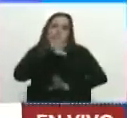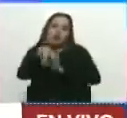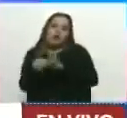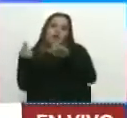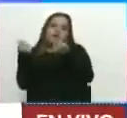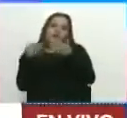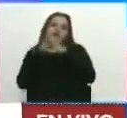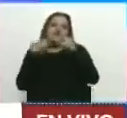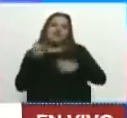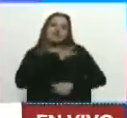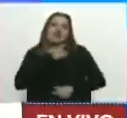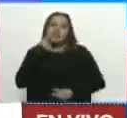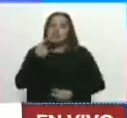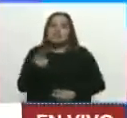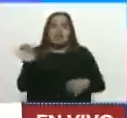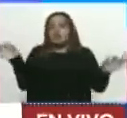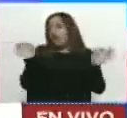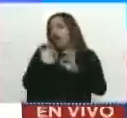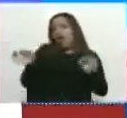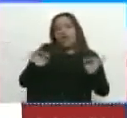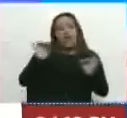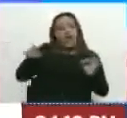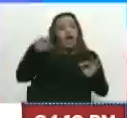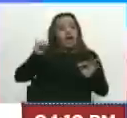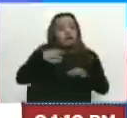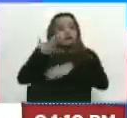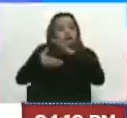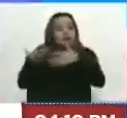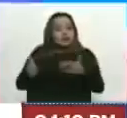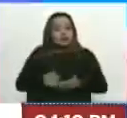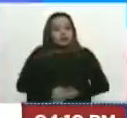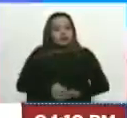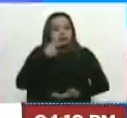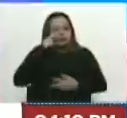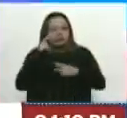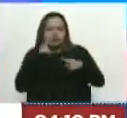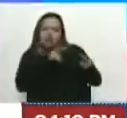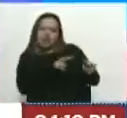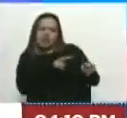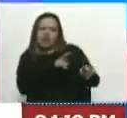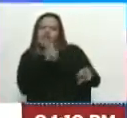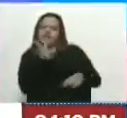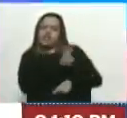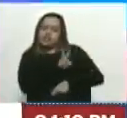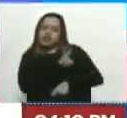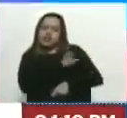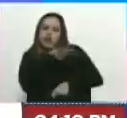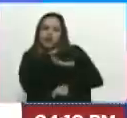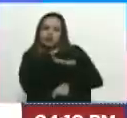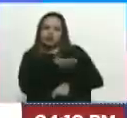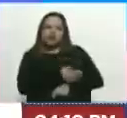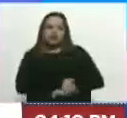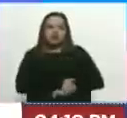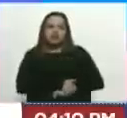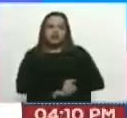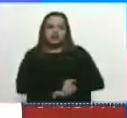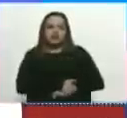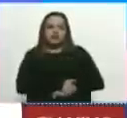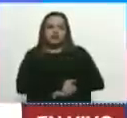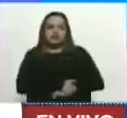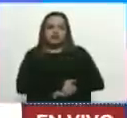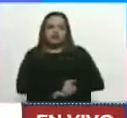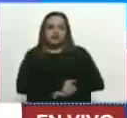todo Chile sin que nunca les pase nada. Entonces, cuando uno mira Venezuela, y uno mira que aquí